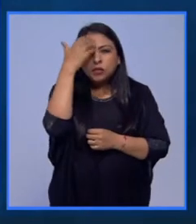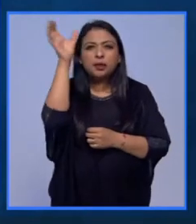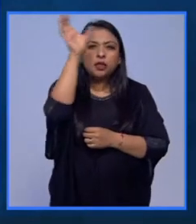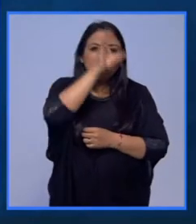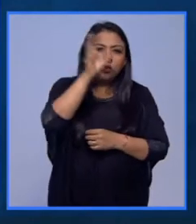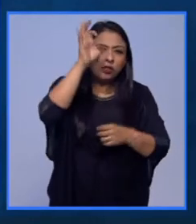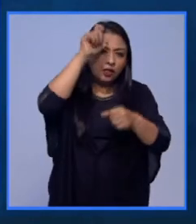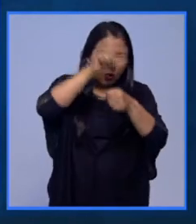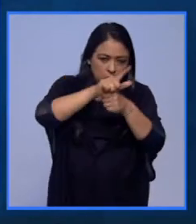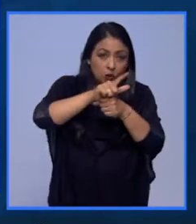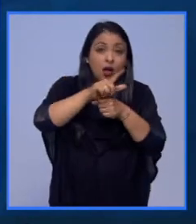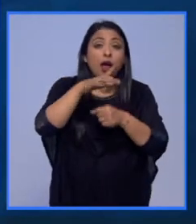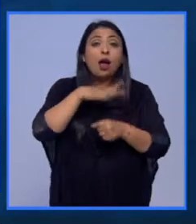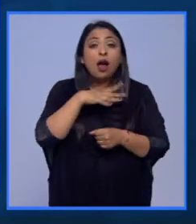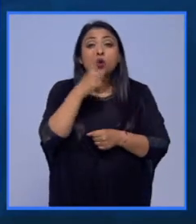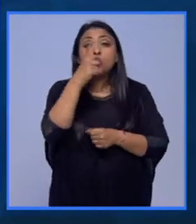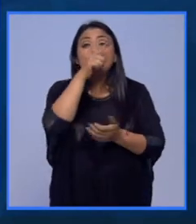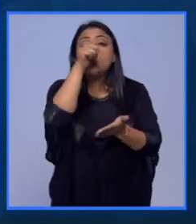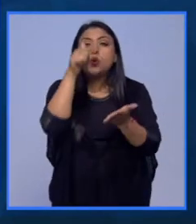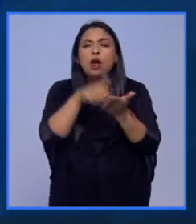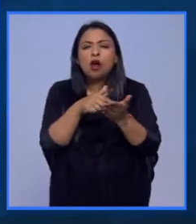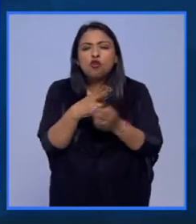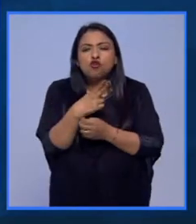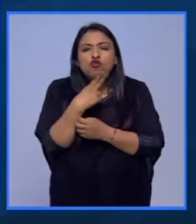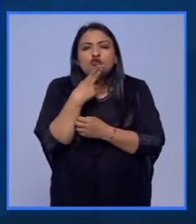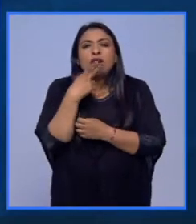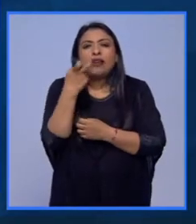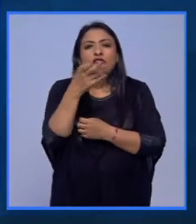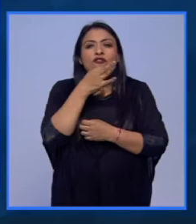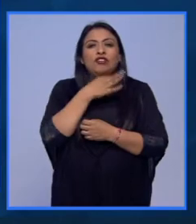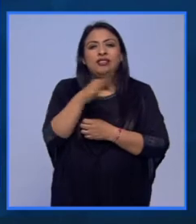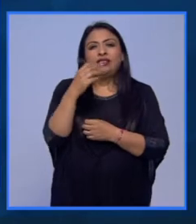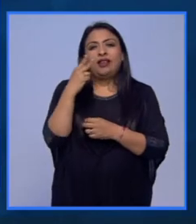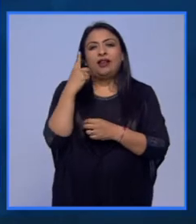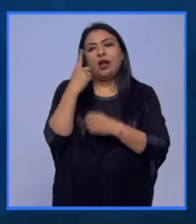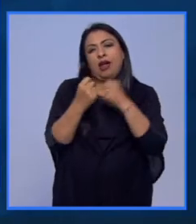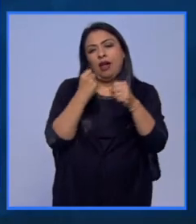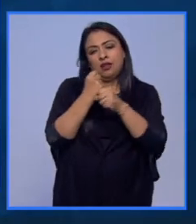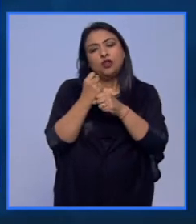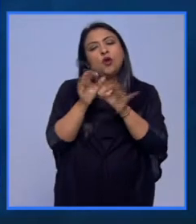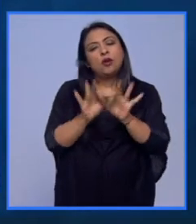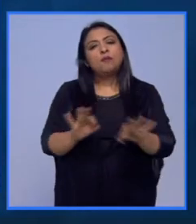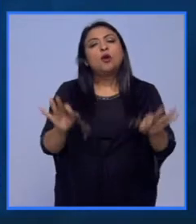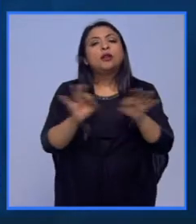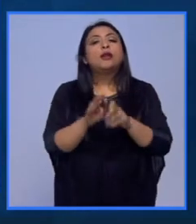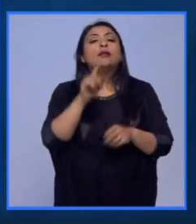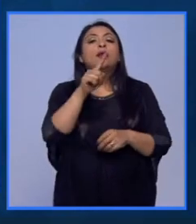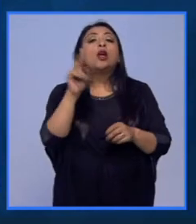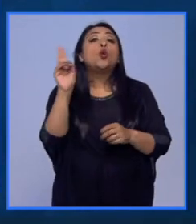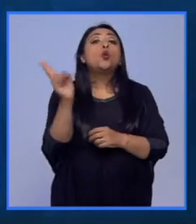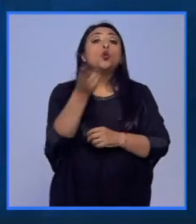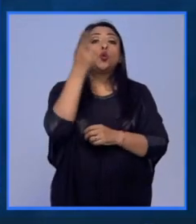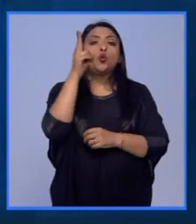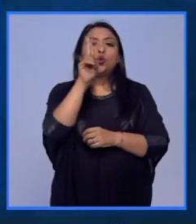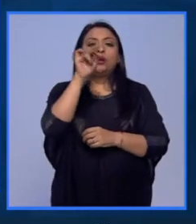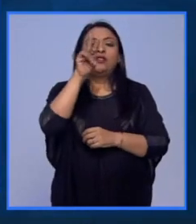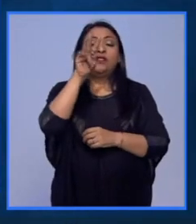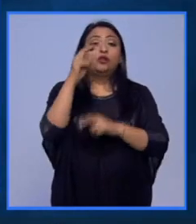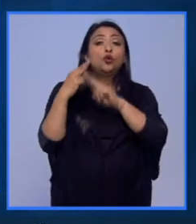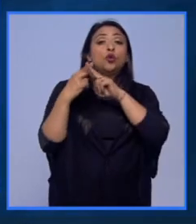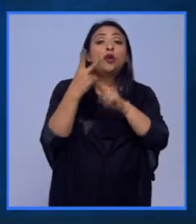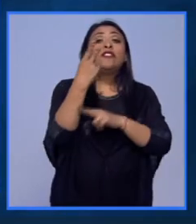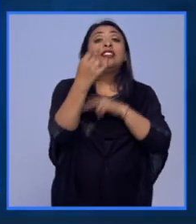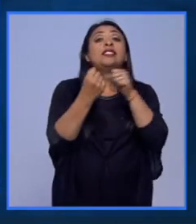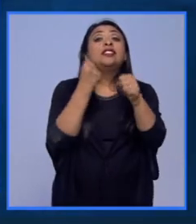con la cultura, Karen, hay uno de los espacios consagrados a esto que está celebrando un aniversario muy importante. El Universum cumple